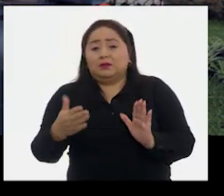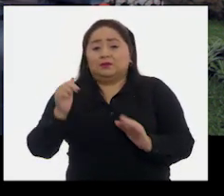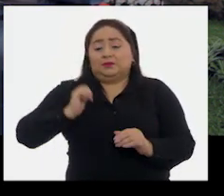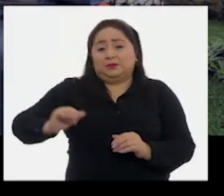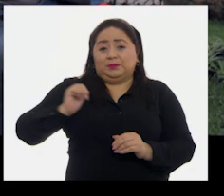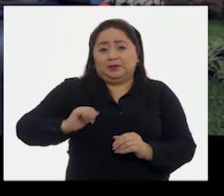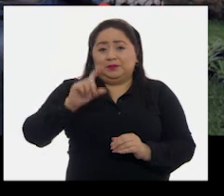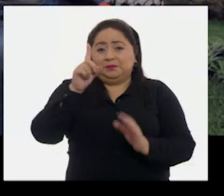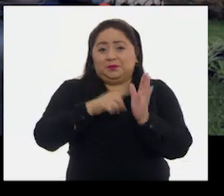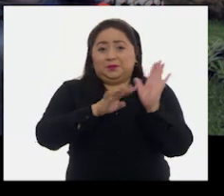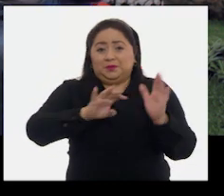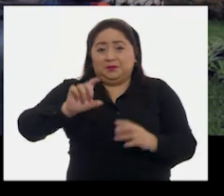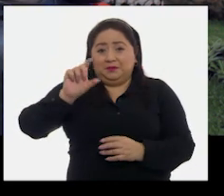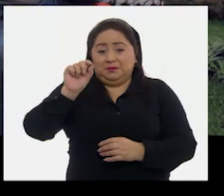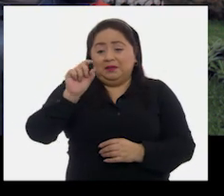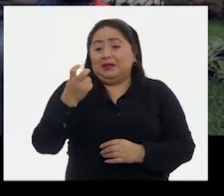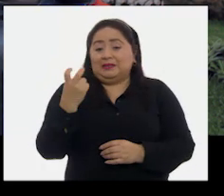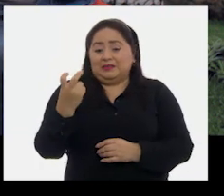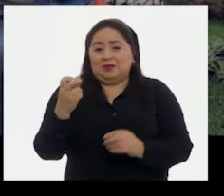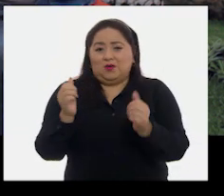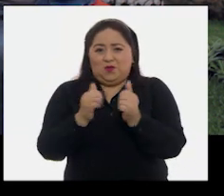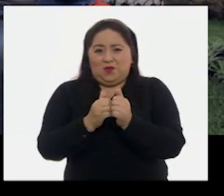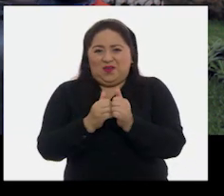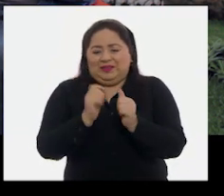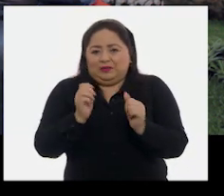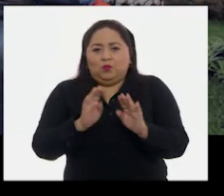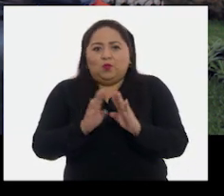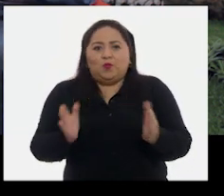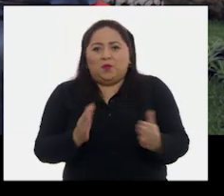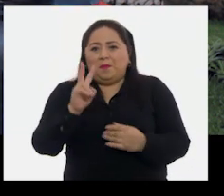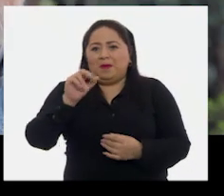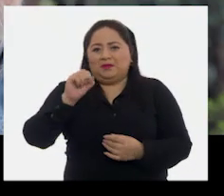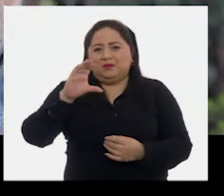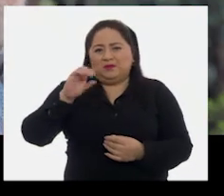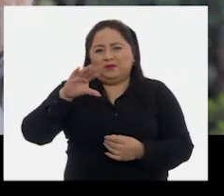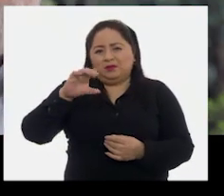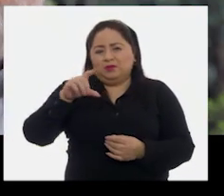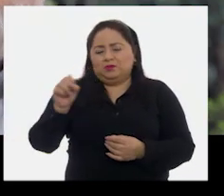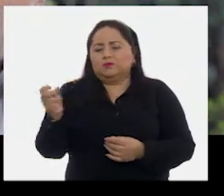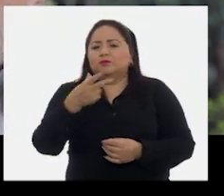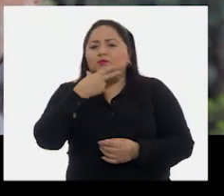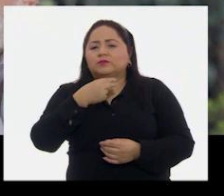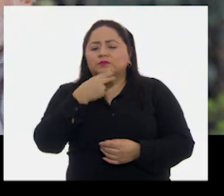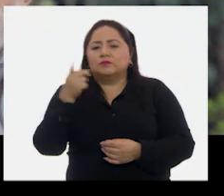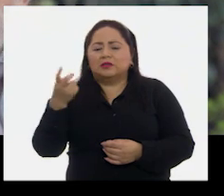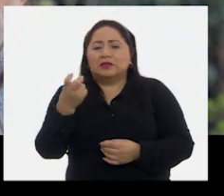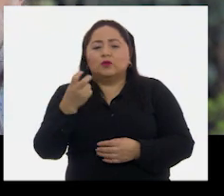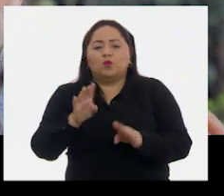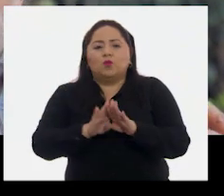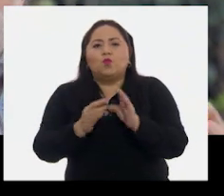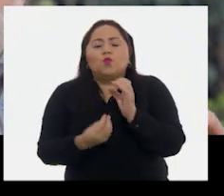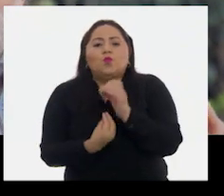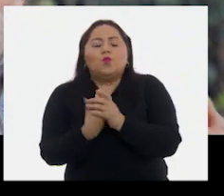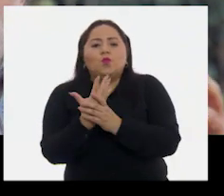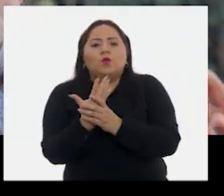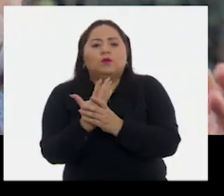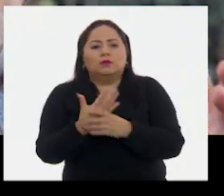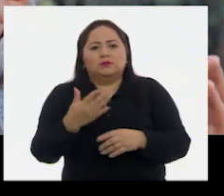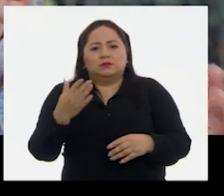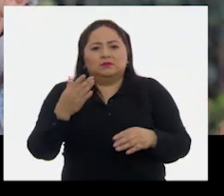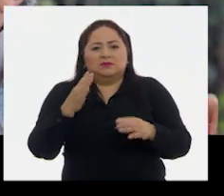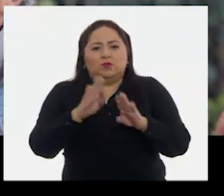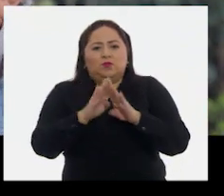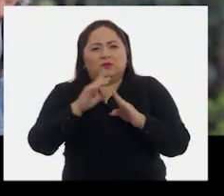década de los años 20, precisamente con el impulso vasconcelista, surge una